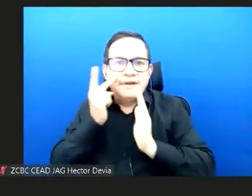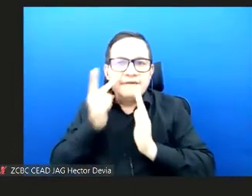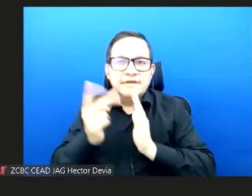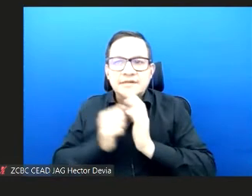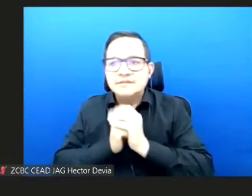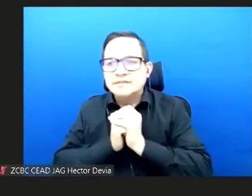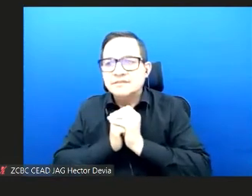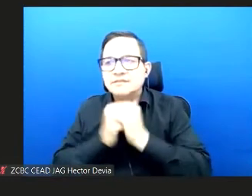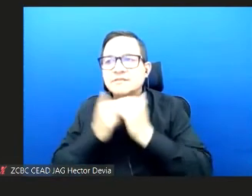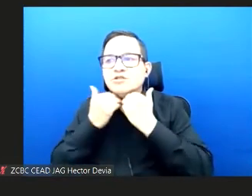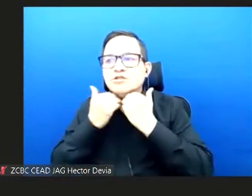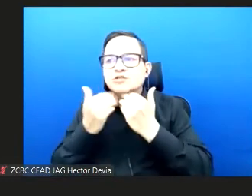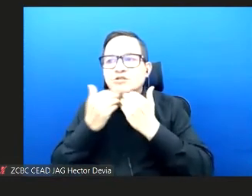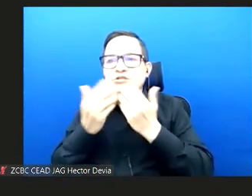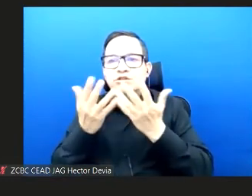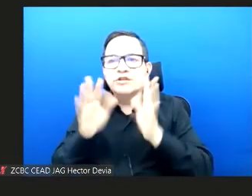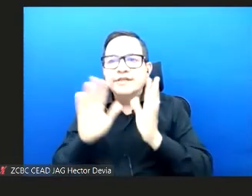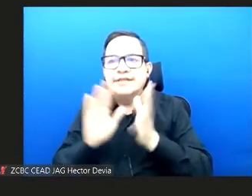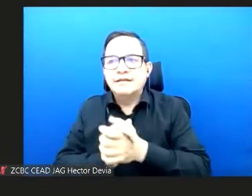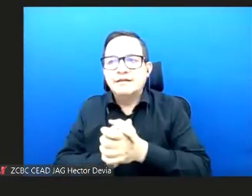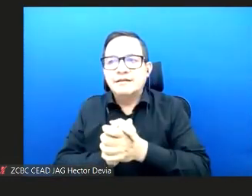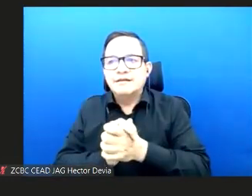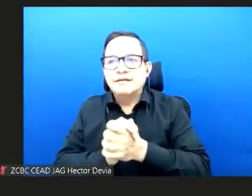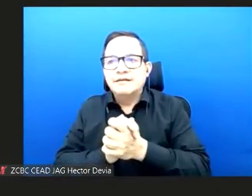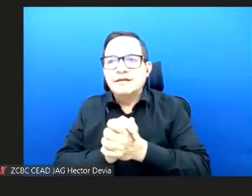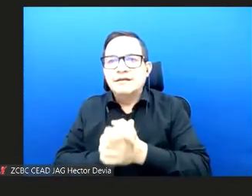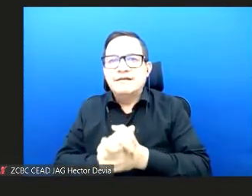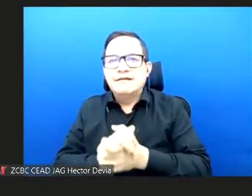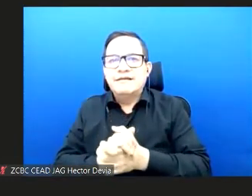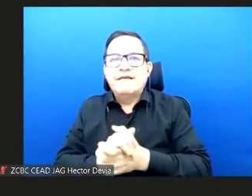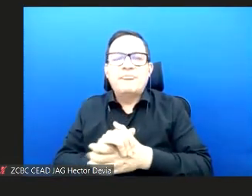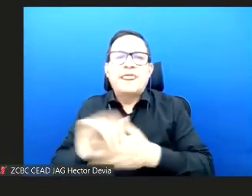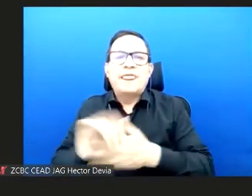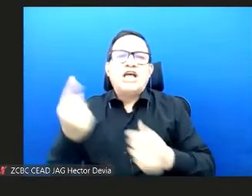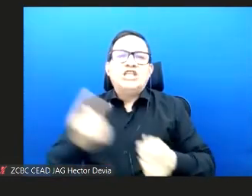Que no quiero estar hablando siempre sola.